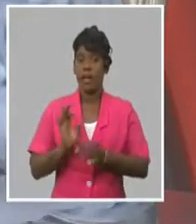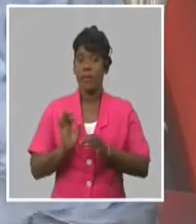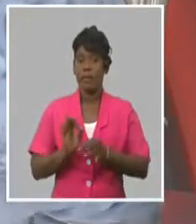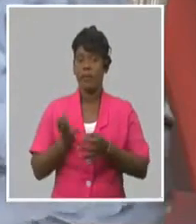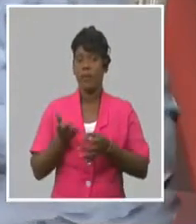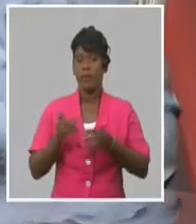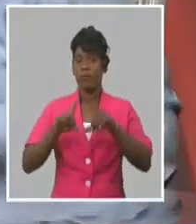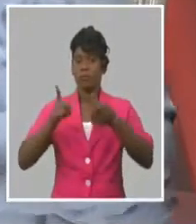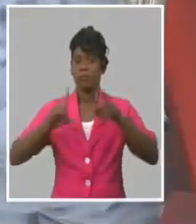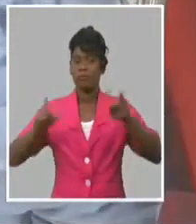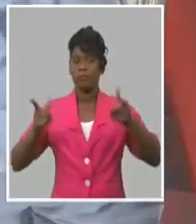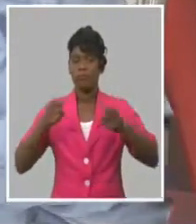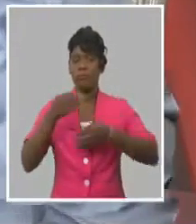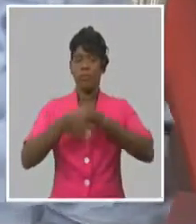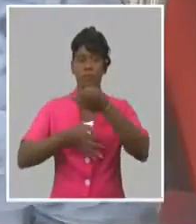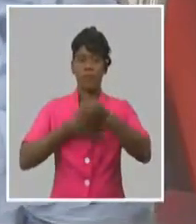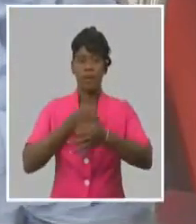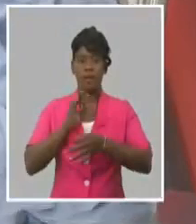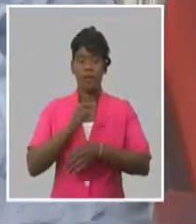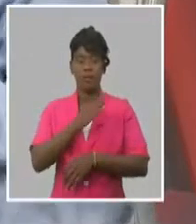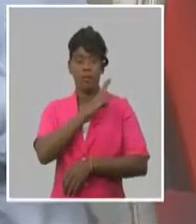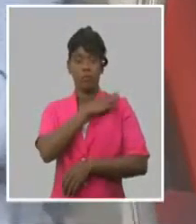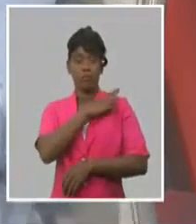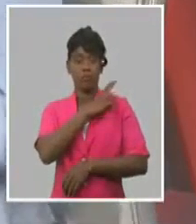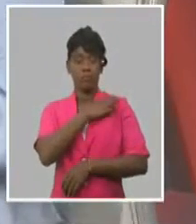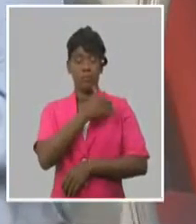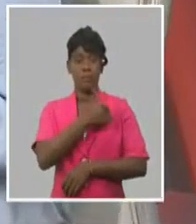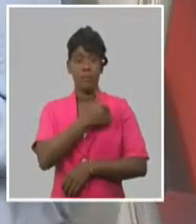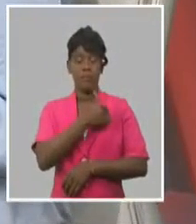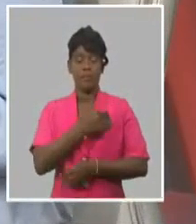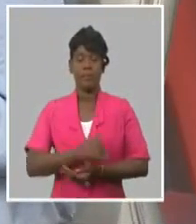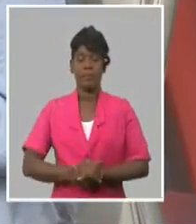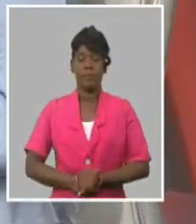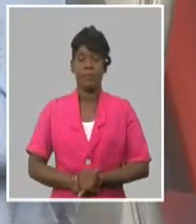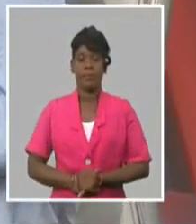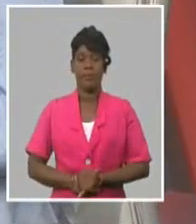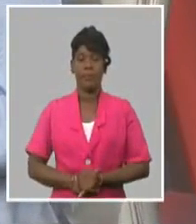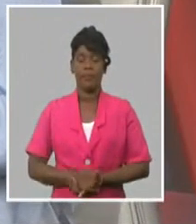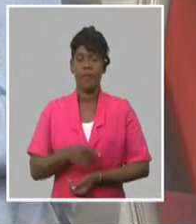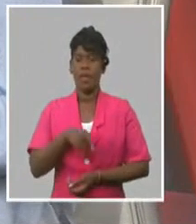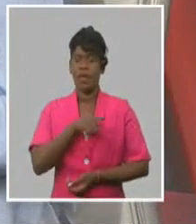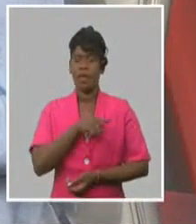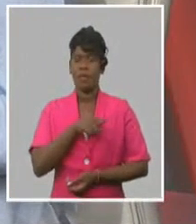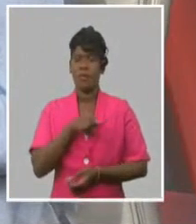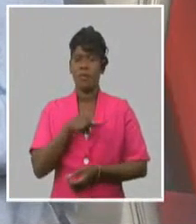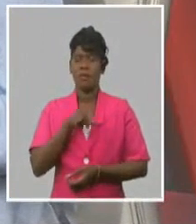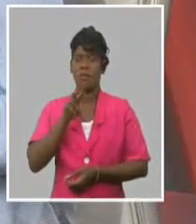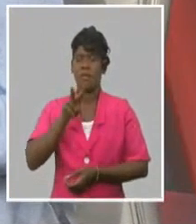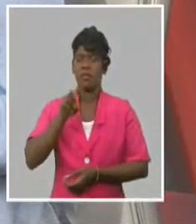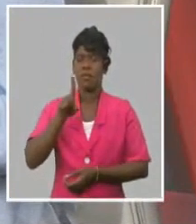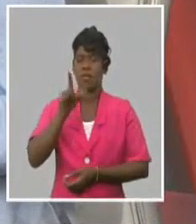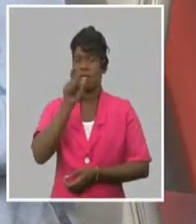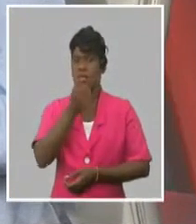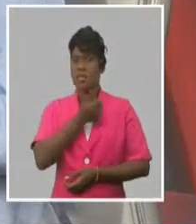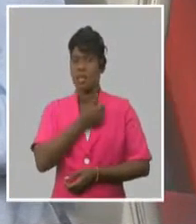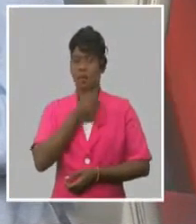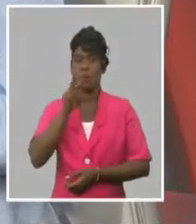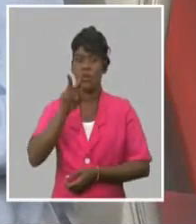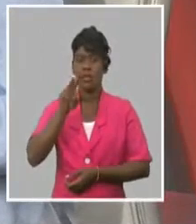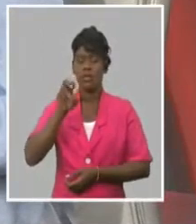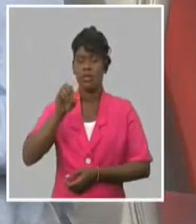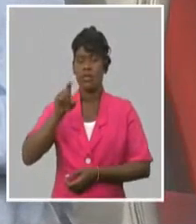Randy de nuestro general de ejército en el discurso el 21 de diciembre